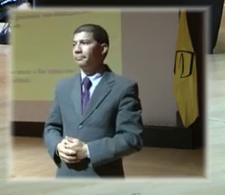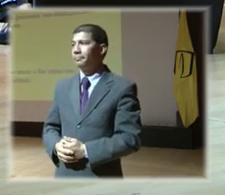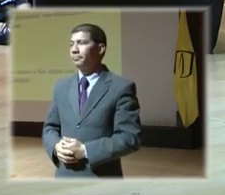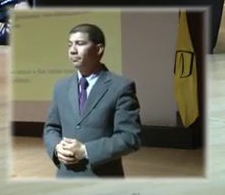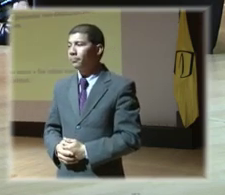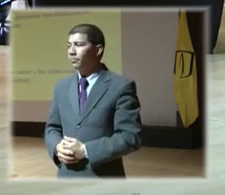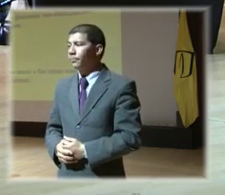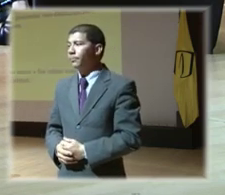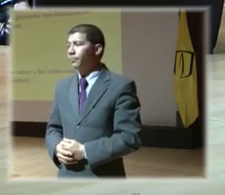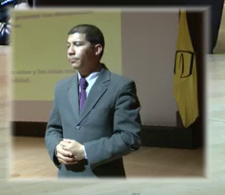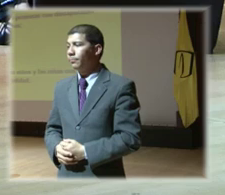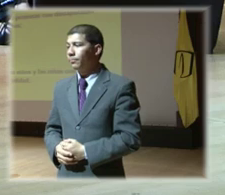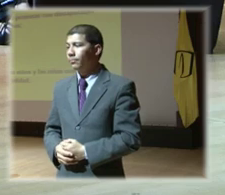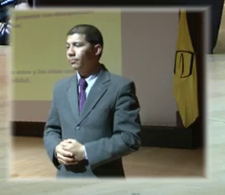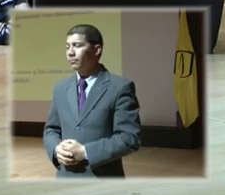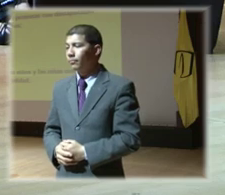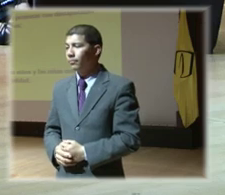discapacidad.